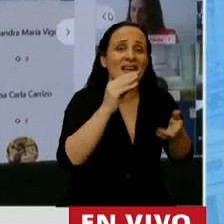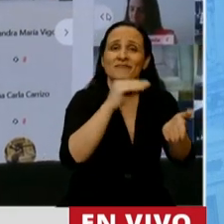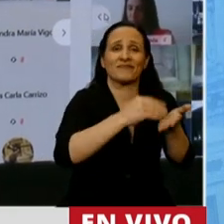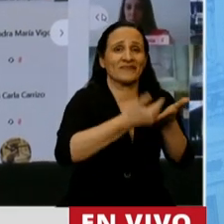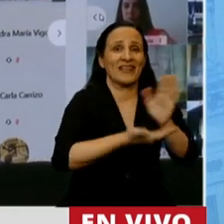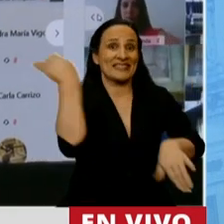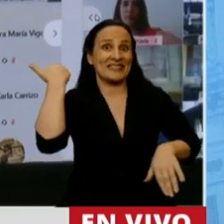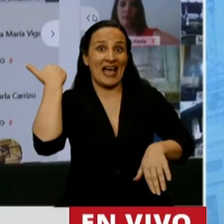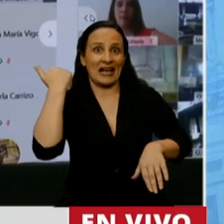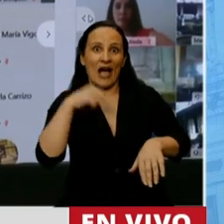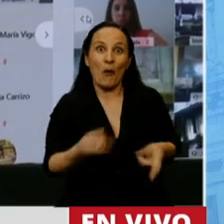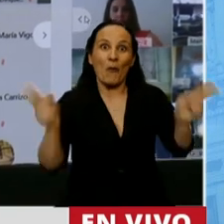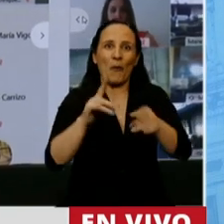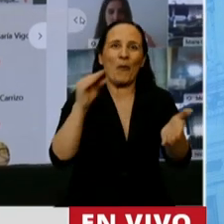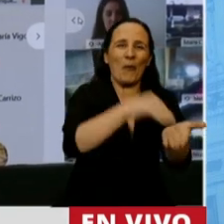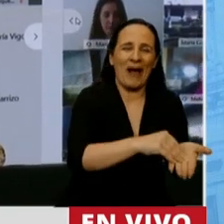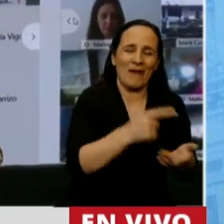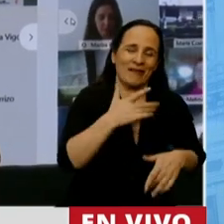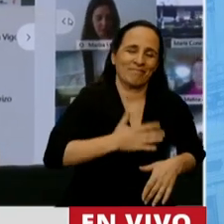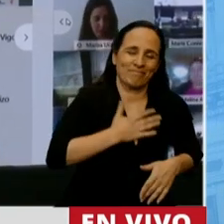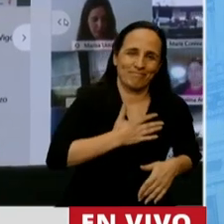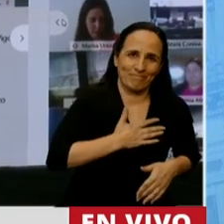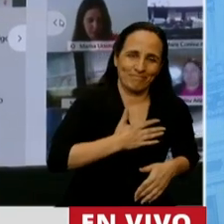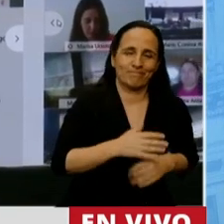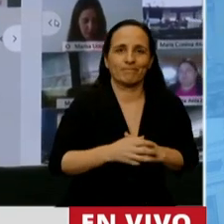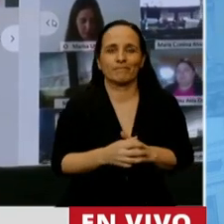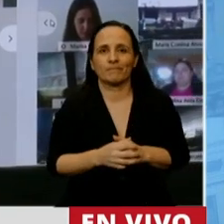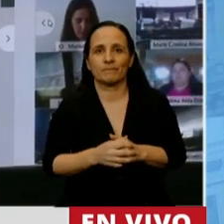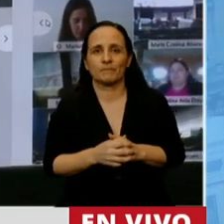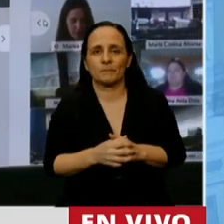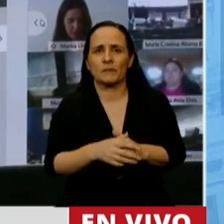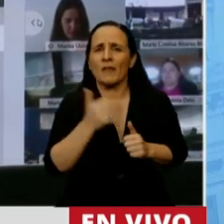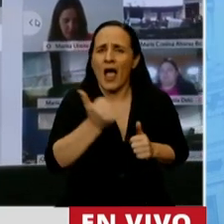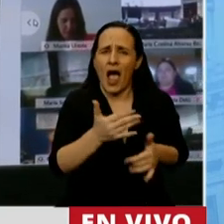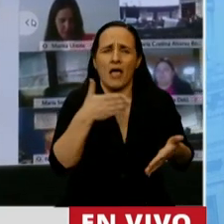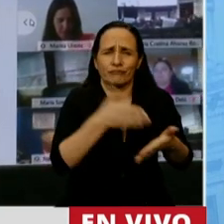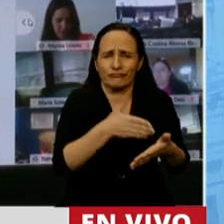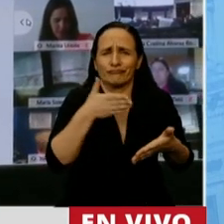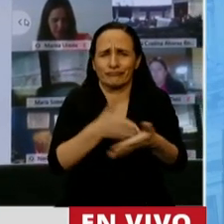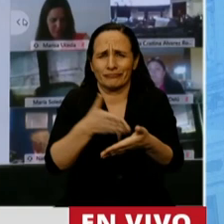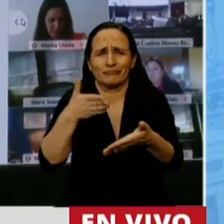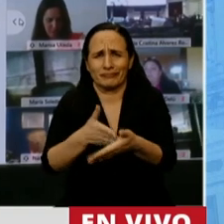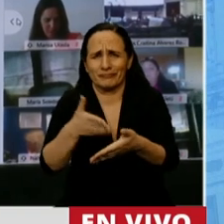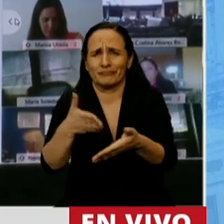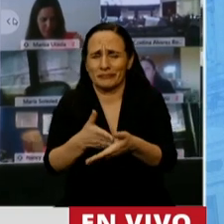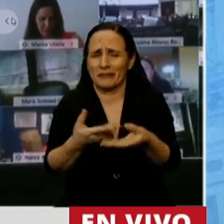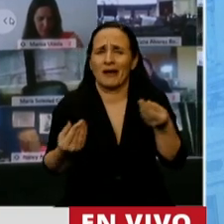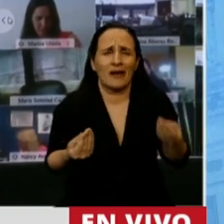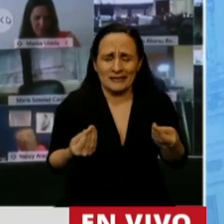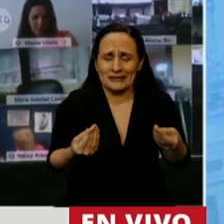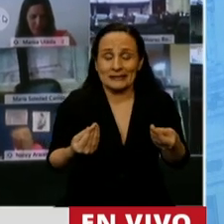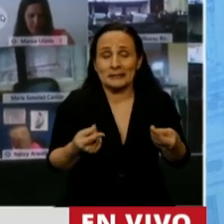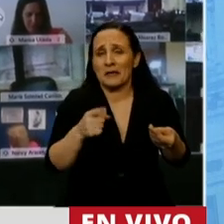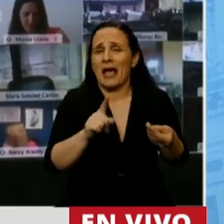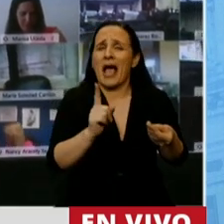Hoy festejo que lo estemos recuperando. Las dificultades que estamos transitando no dejan lugar a